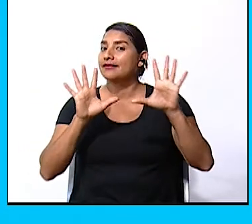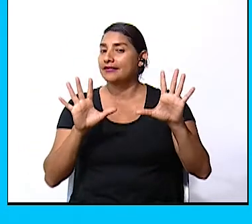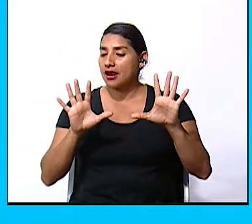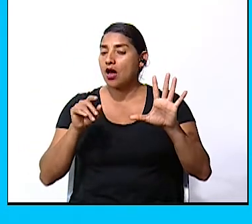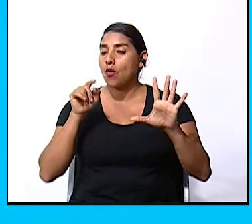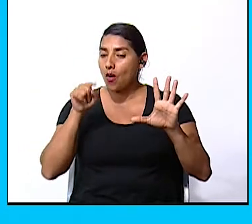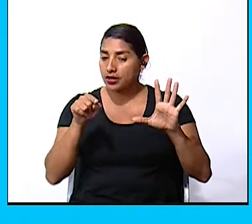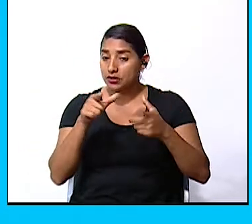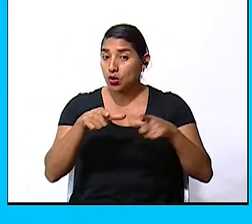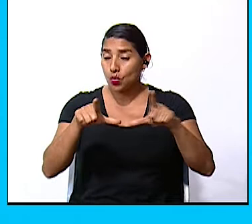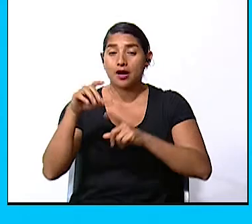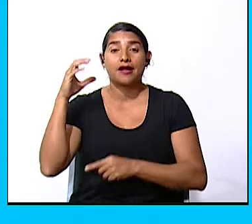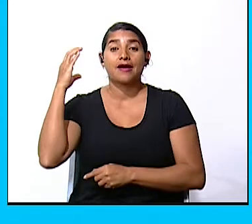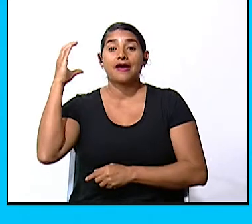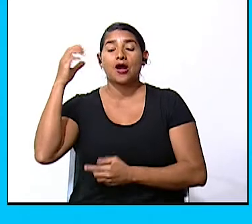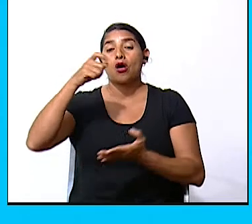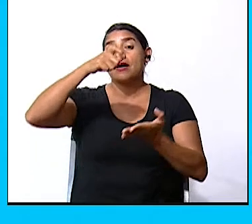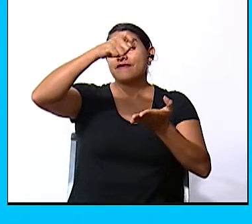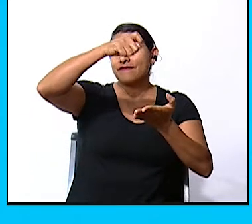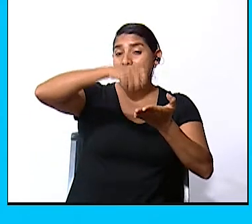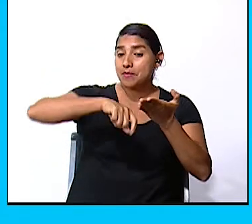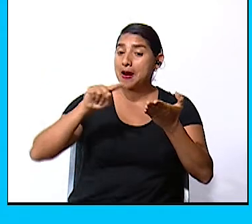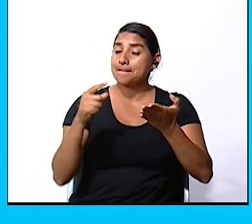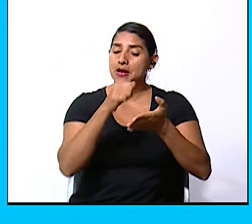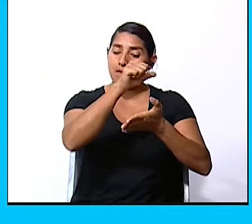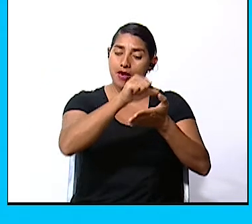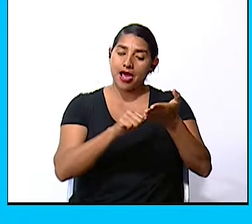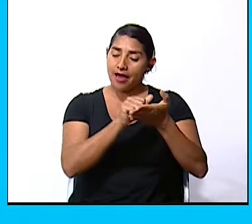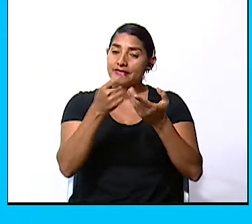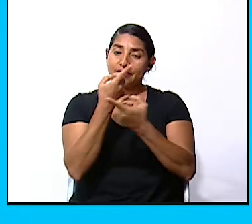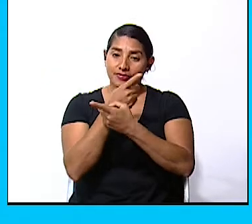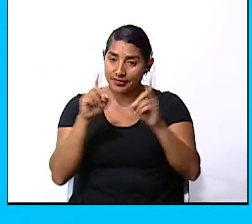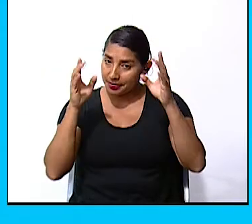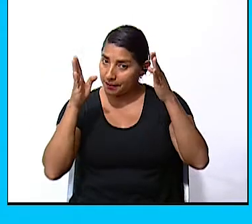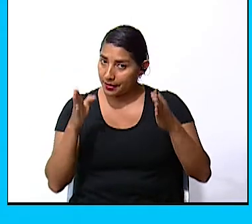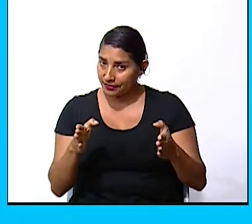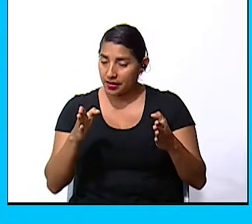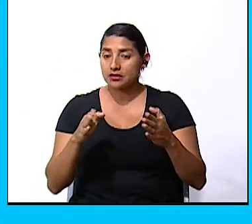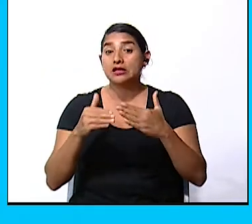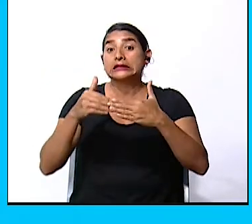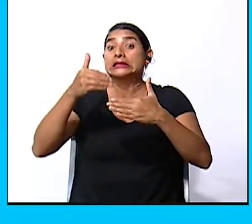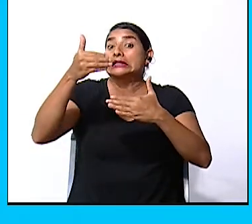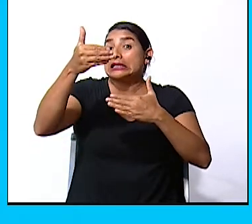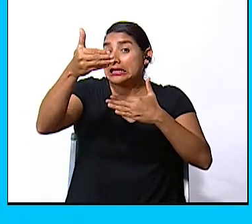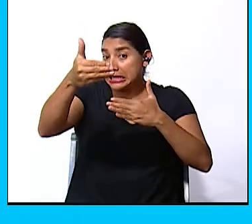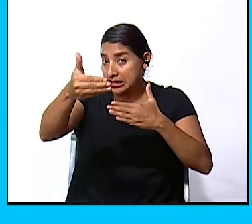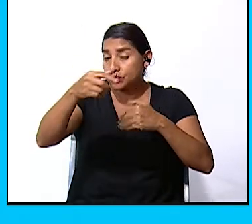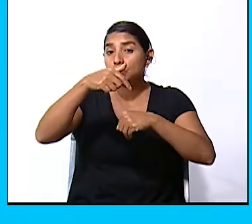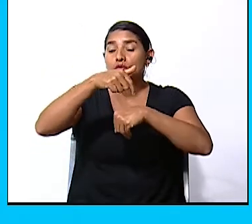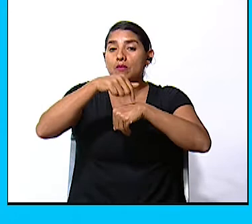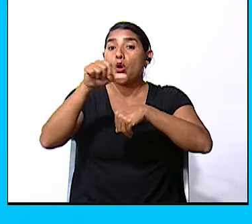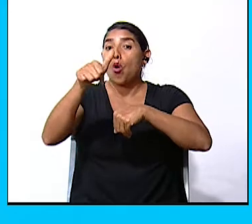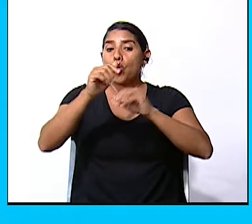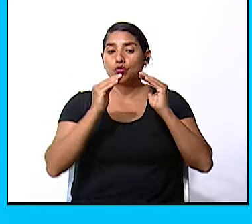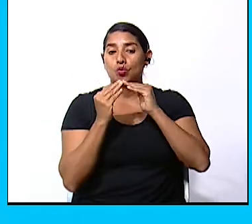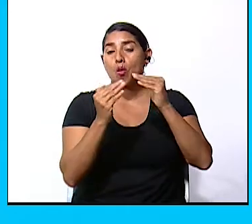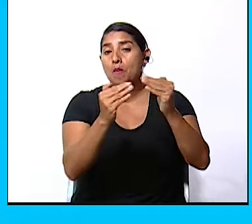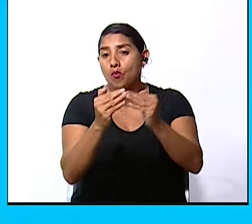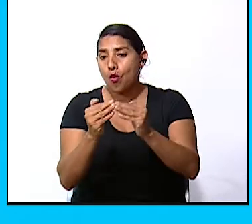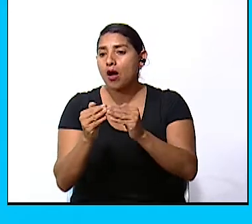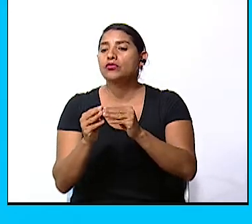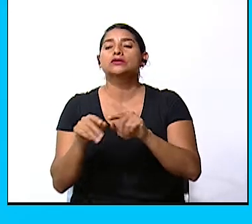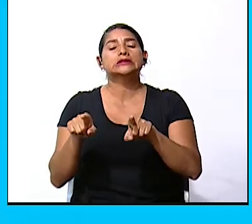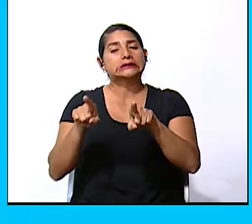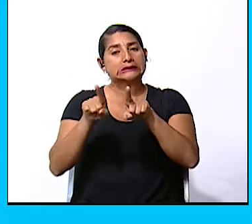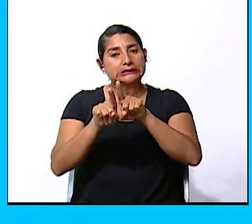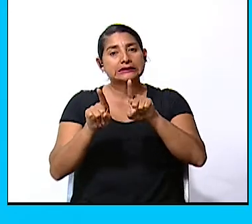en Cartago donde se firma la primera acta de independencia. Posteriormente, otros pueblos y